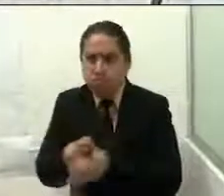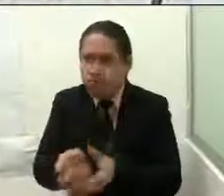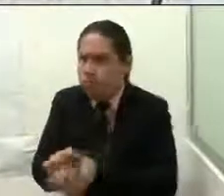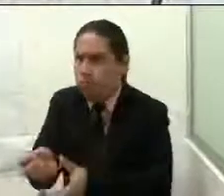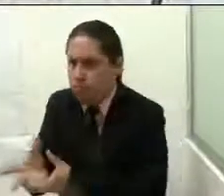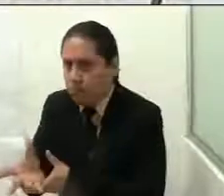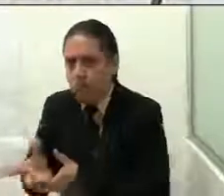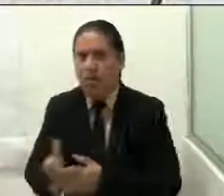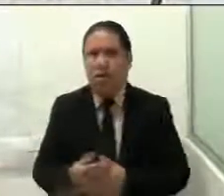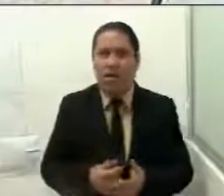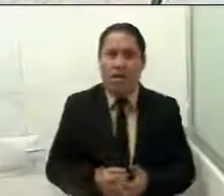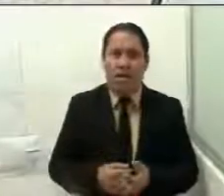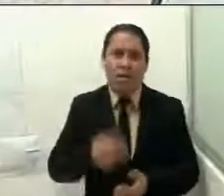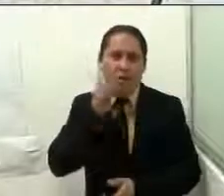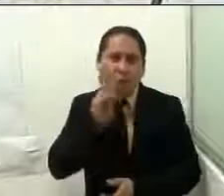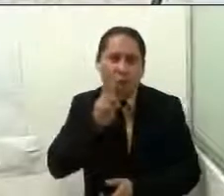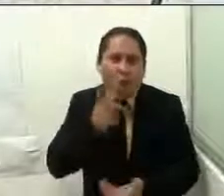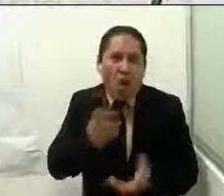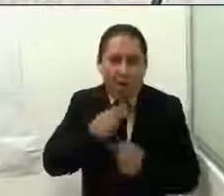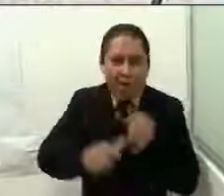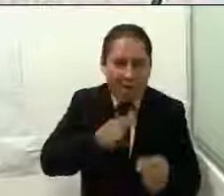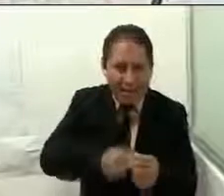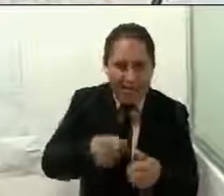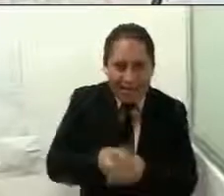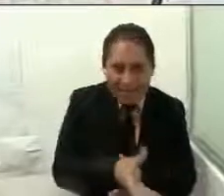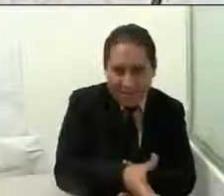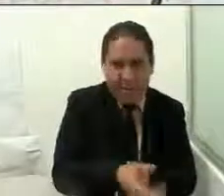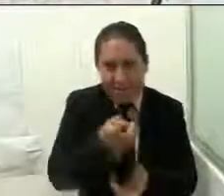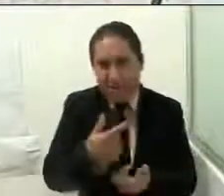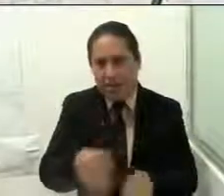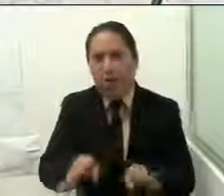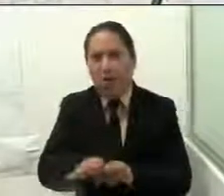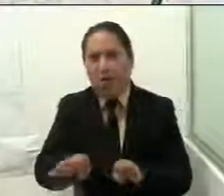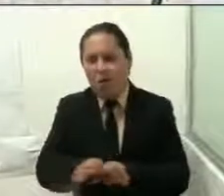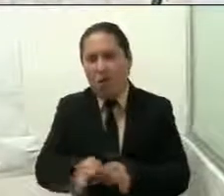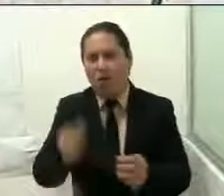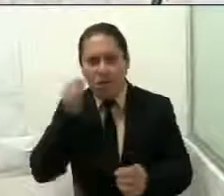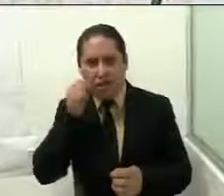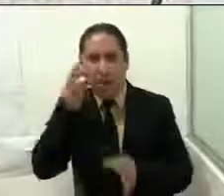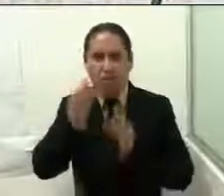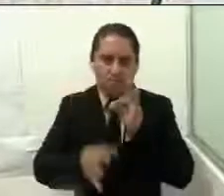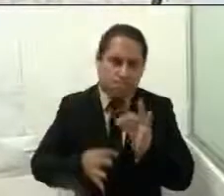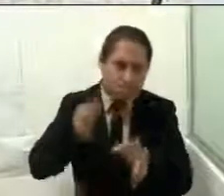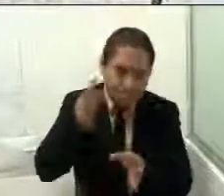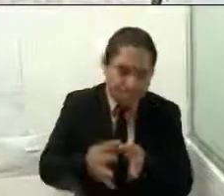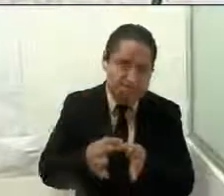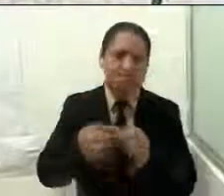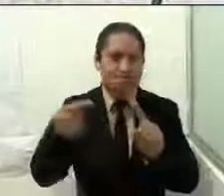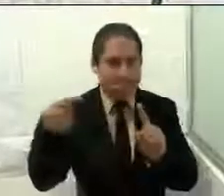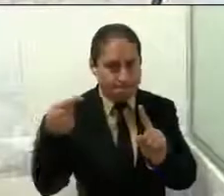hembras bovinas por municipio ello gracias a que los ganaderos cumplen con las disposiciones